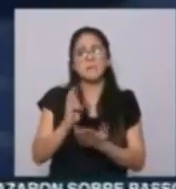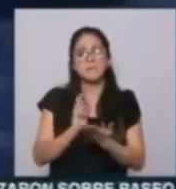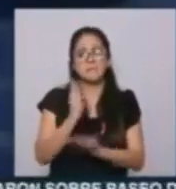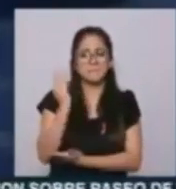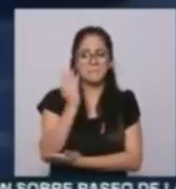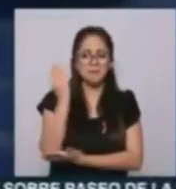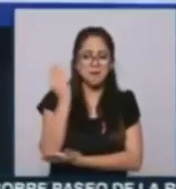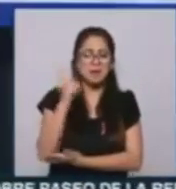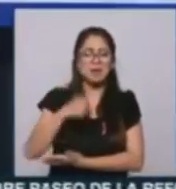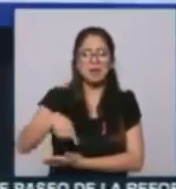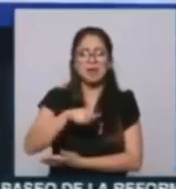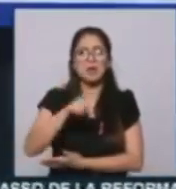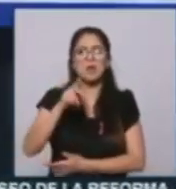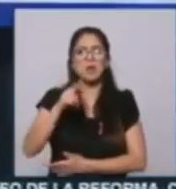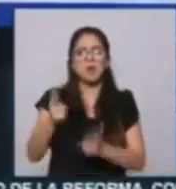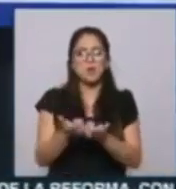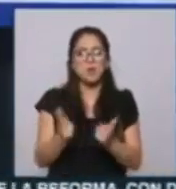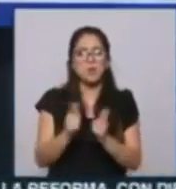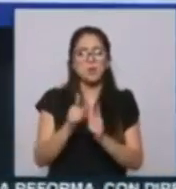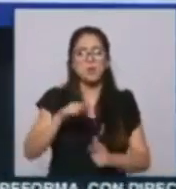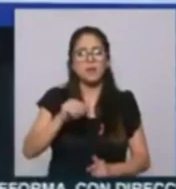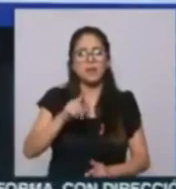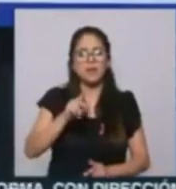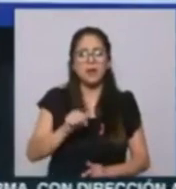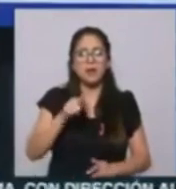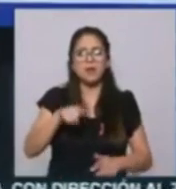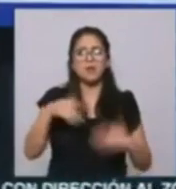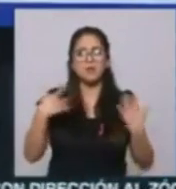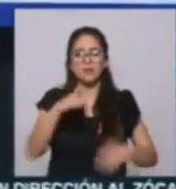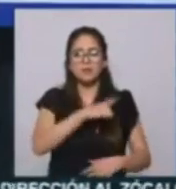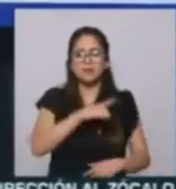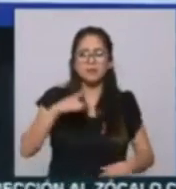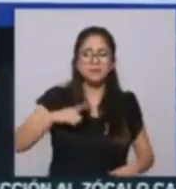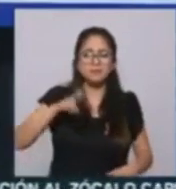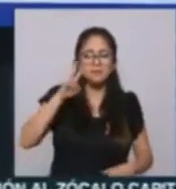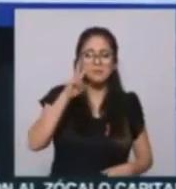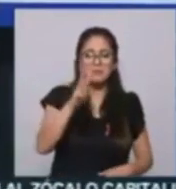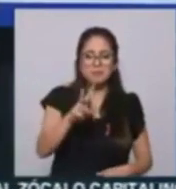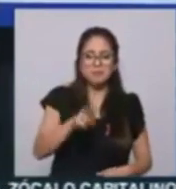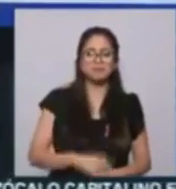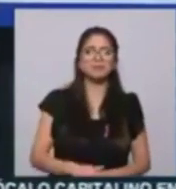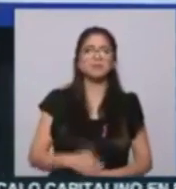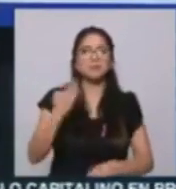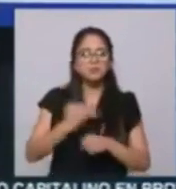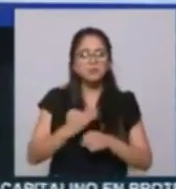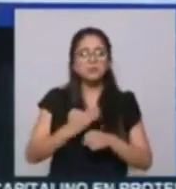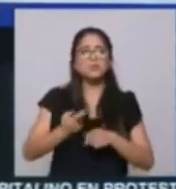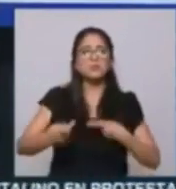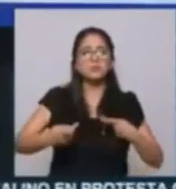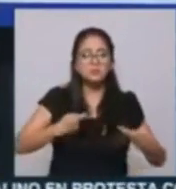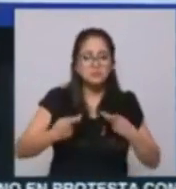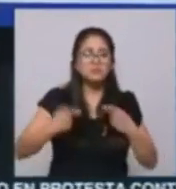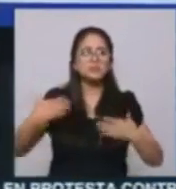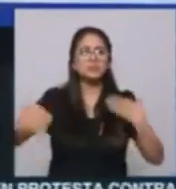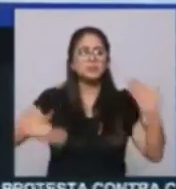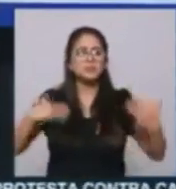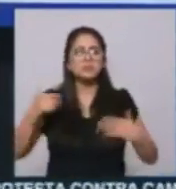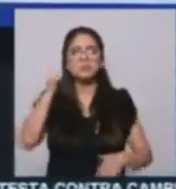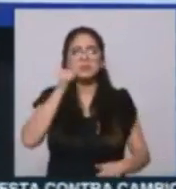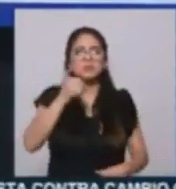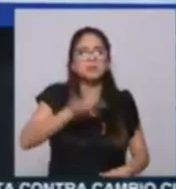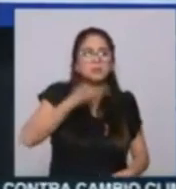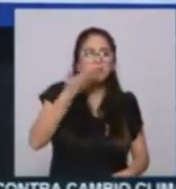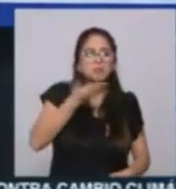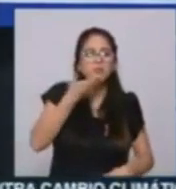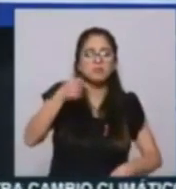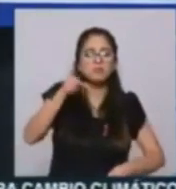Bueno, necesitan verla. No, hombre, suena buenísimo. Sí. Bueno, estamos adelantando a las celebraciones y a los festejos tan tradicionales de